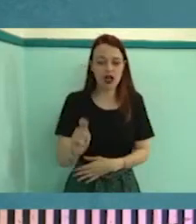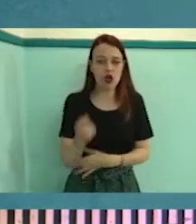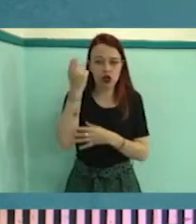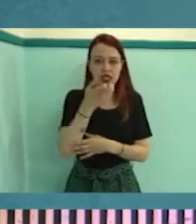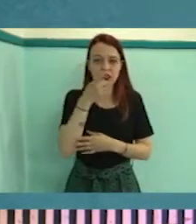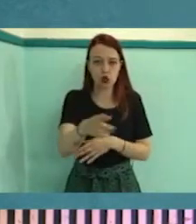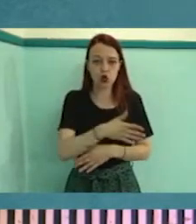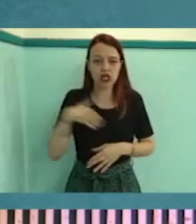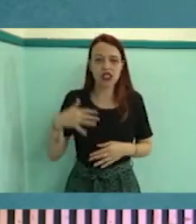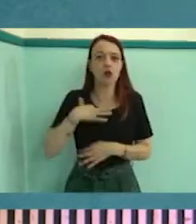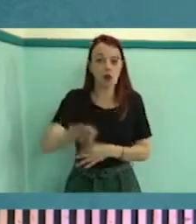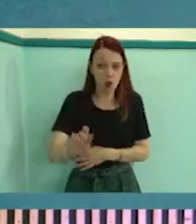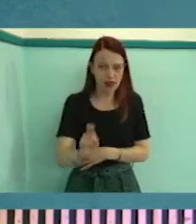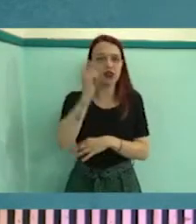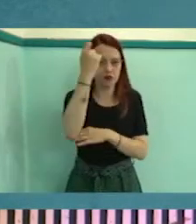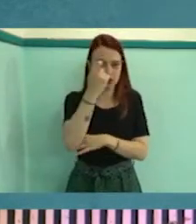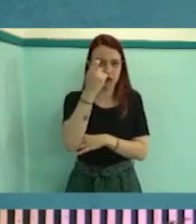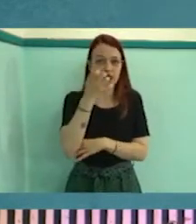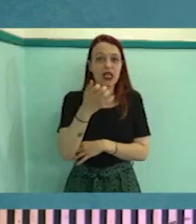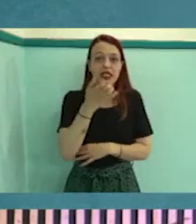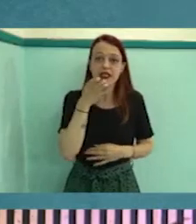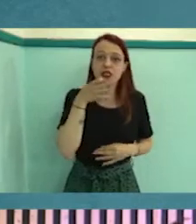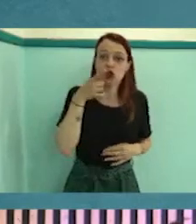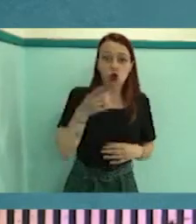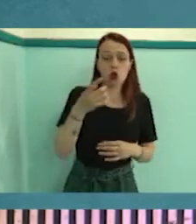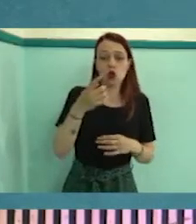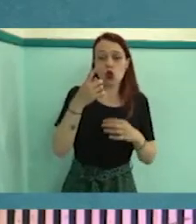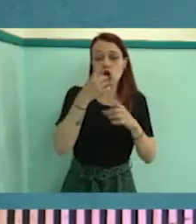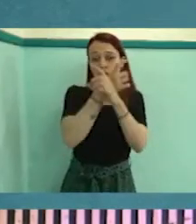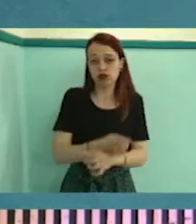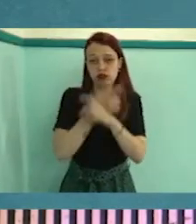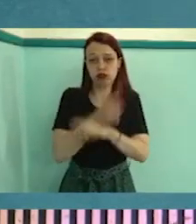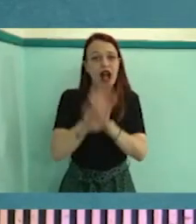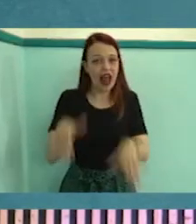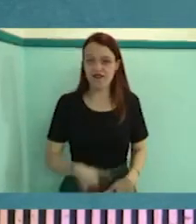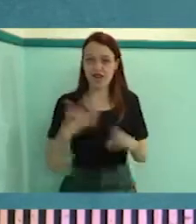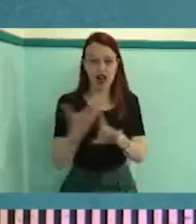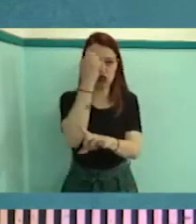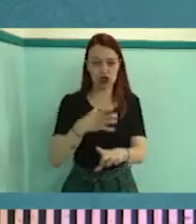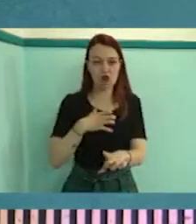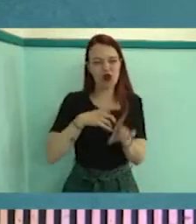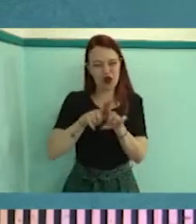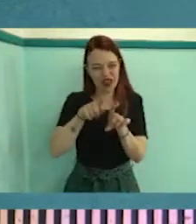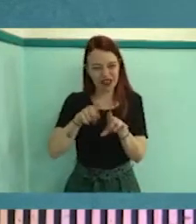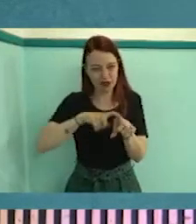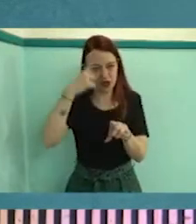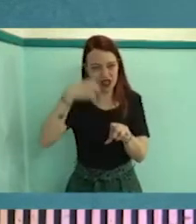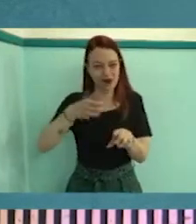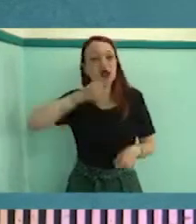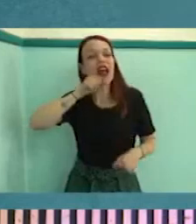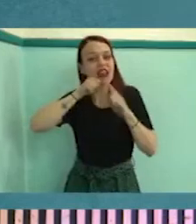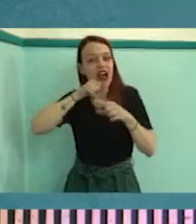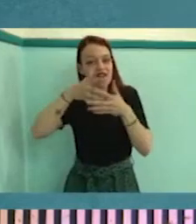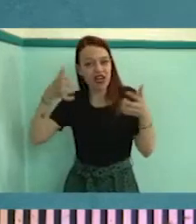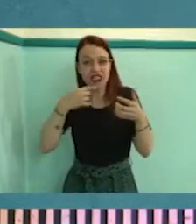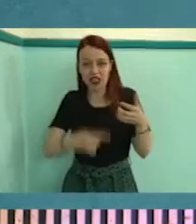puedes y lo único imposible es aquello que no intentas y más frases de taza que podríamos ponernos aquí a decir cada una y cada uno y que no no nos llevarían